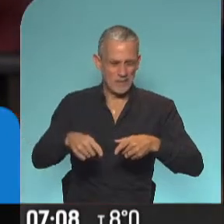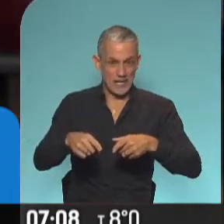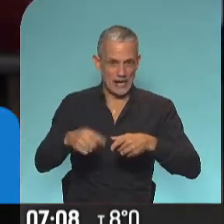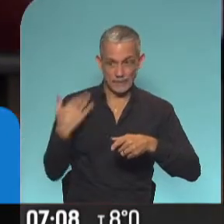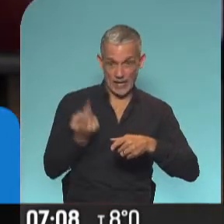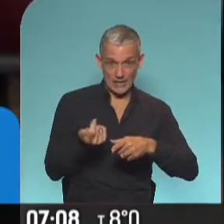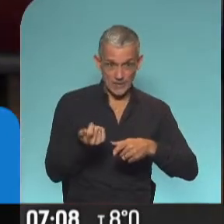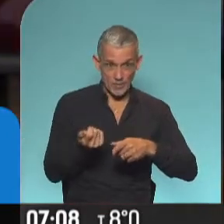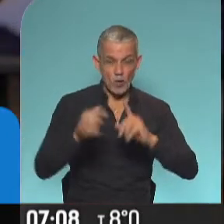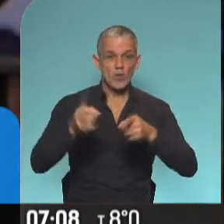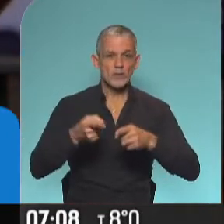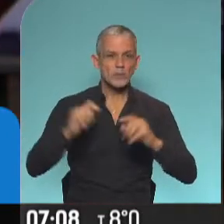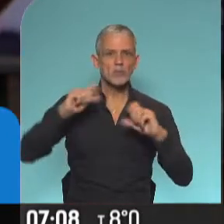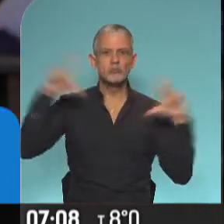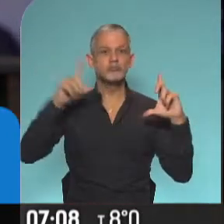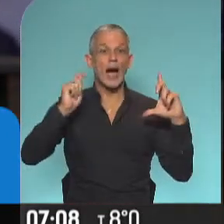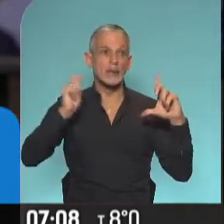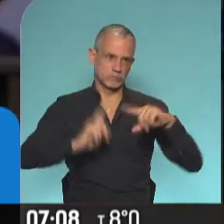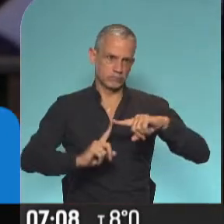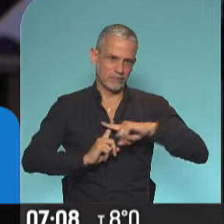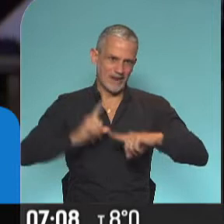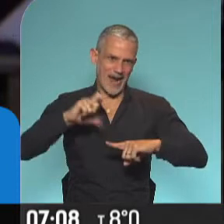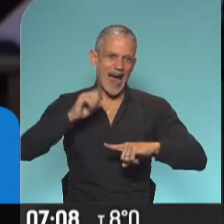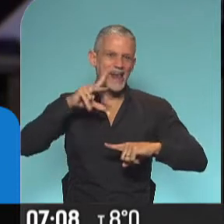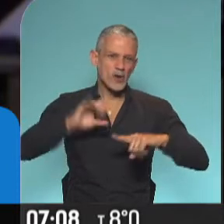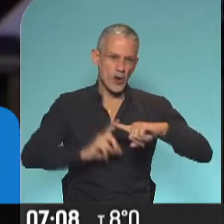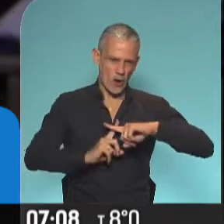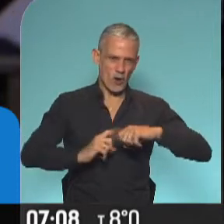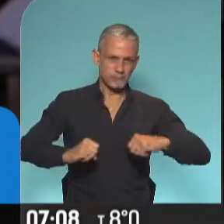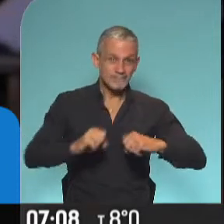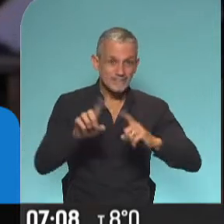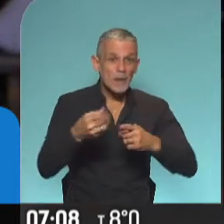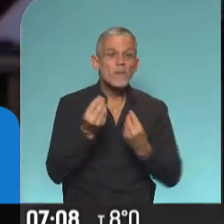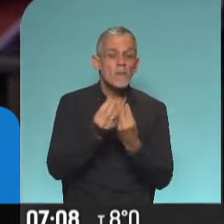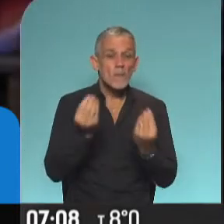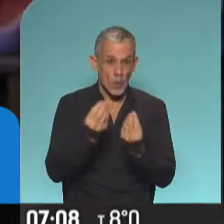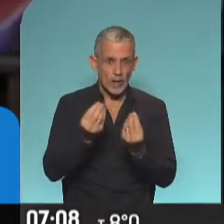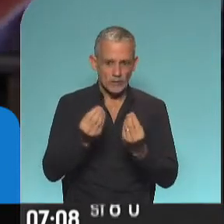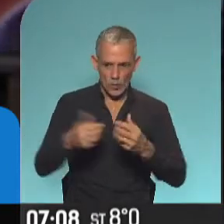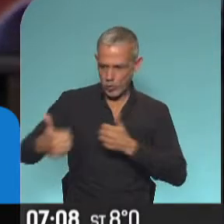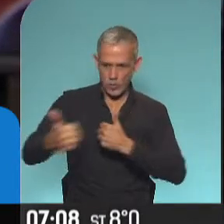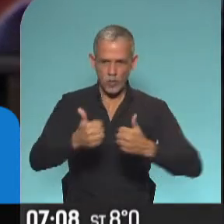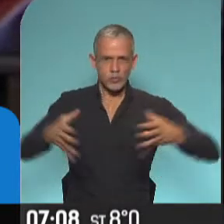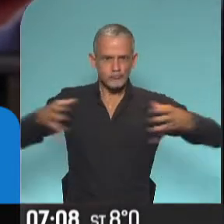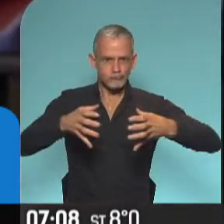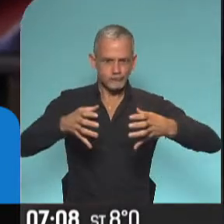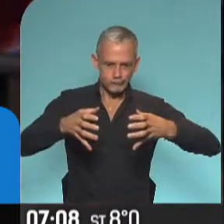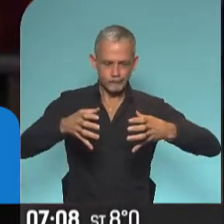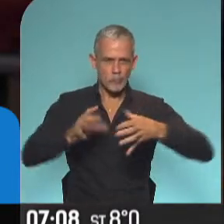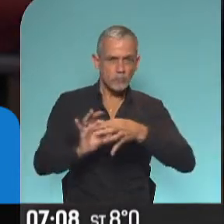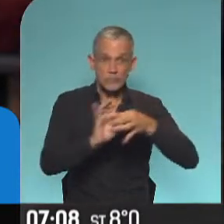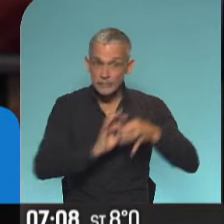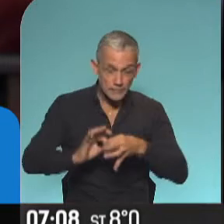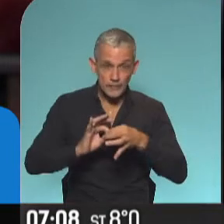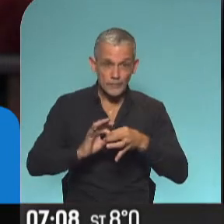días volvió a aparecer Lilita Carrió, también fuerte, jugando también en este espacio interno porque, bueno, la coalición no